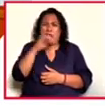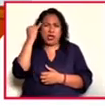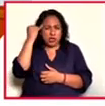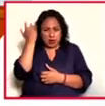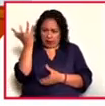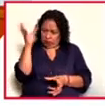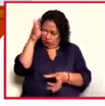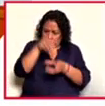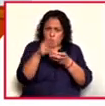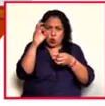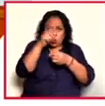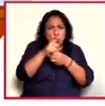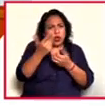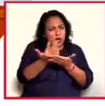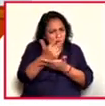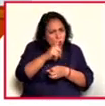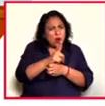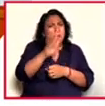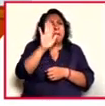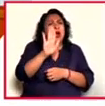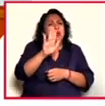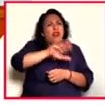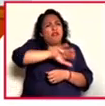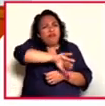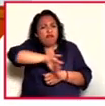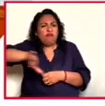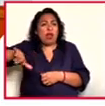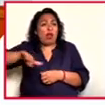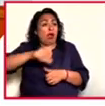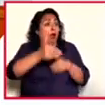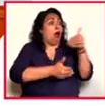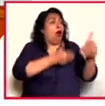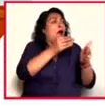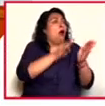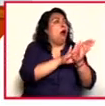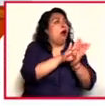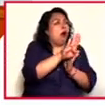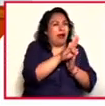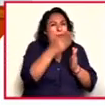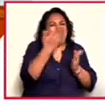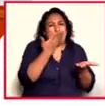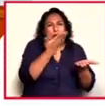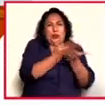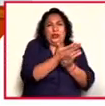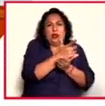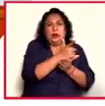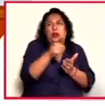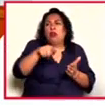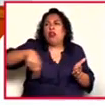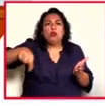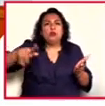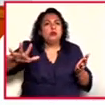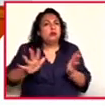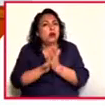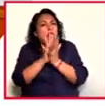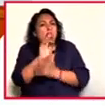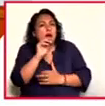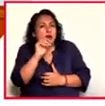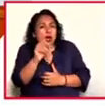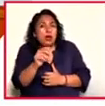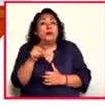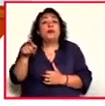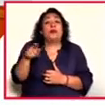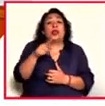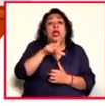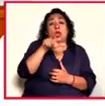parecían marginados de ese progreso que proponían los liberales, y que es Díaz